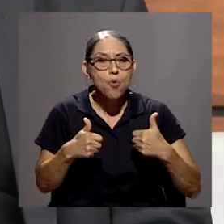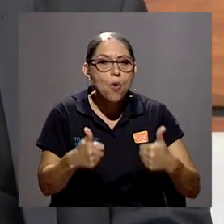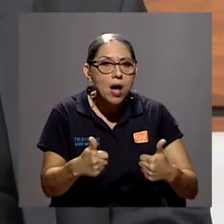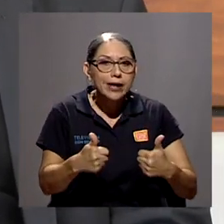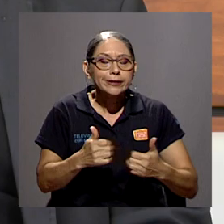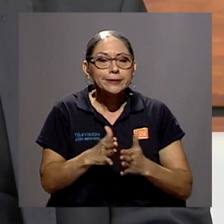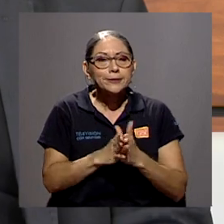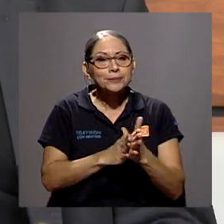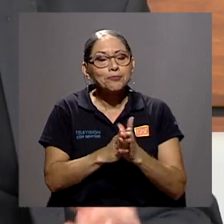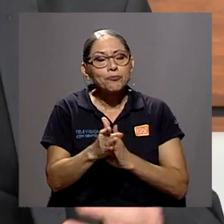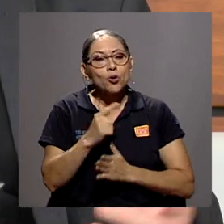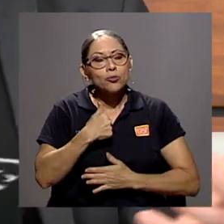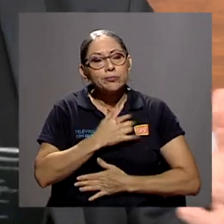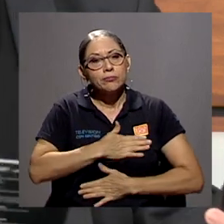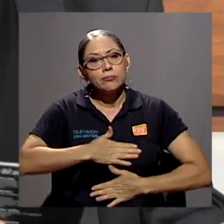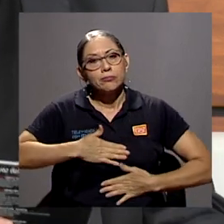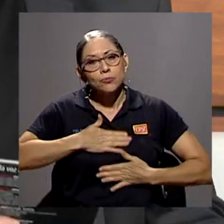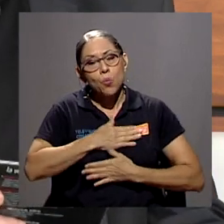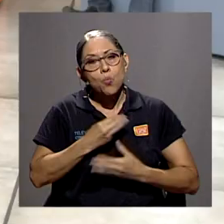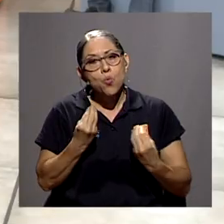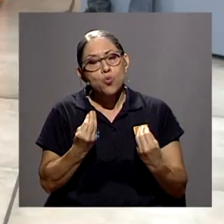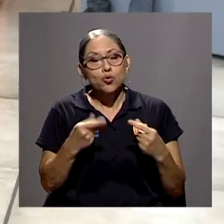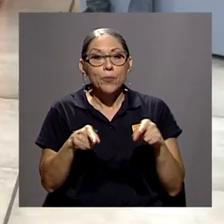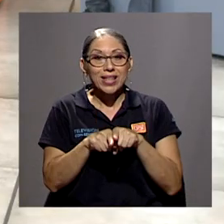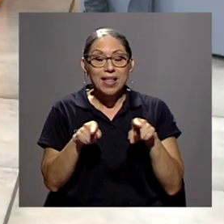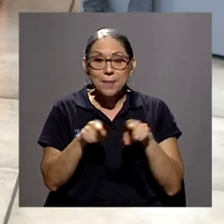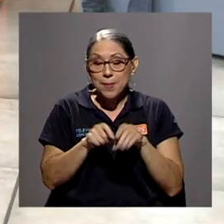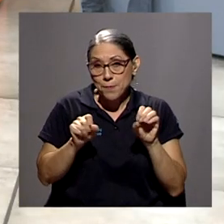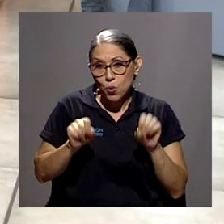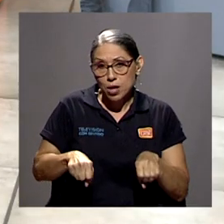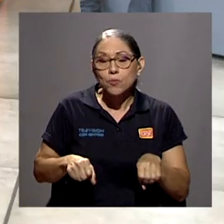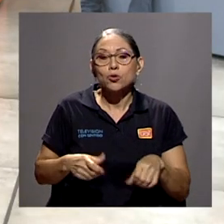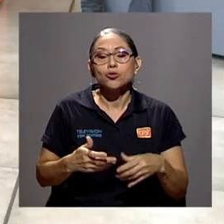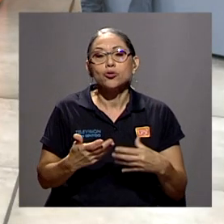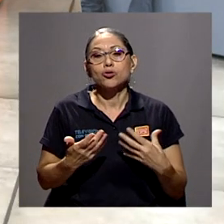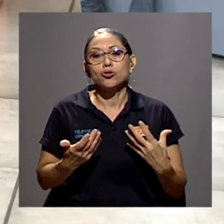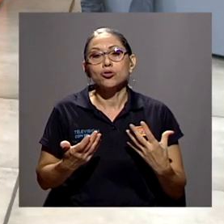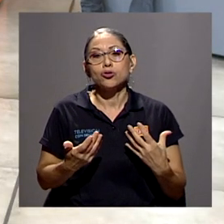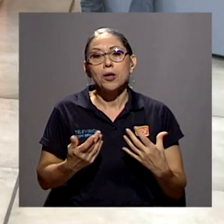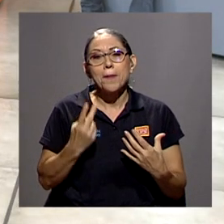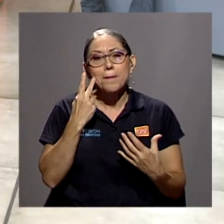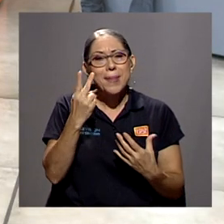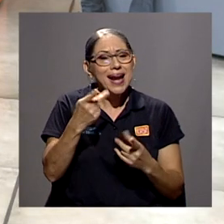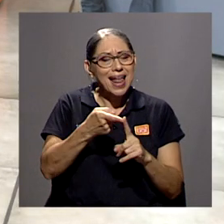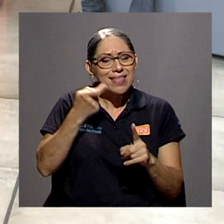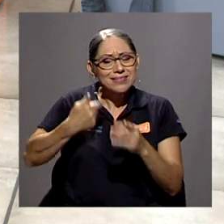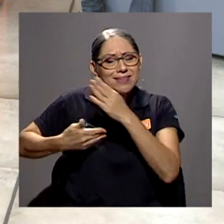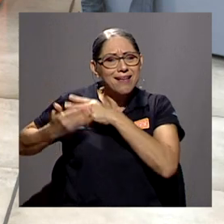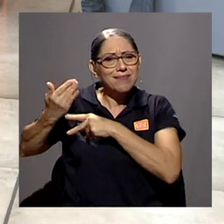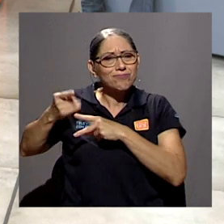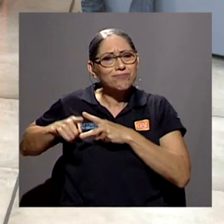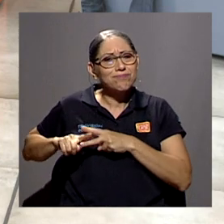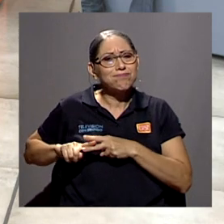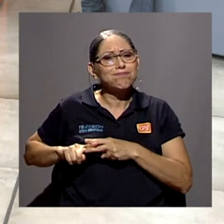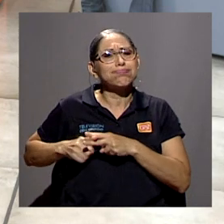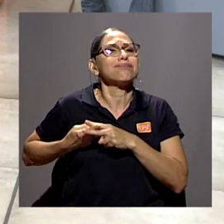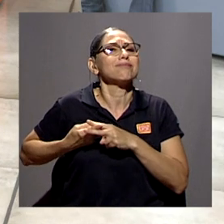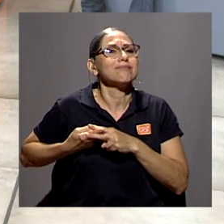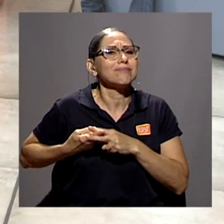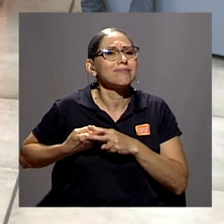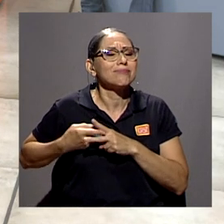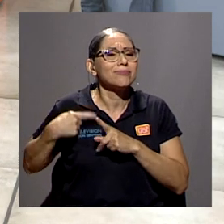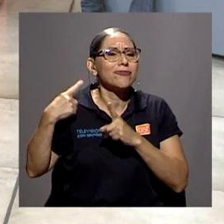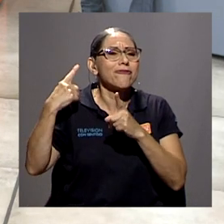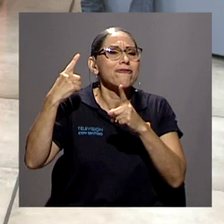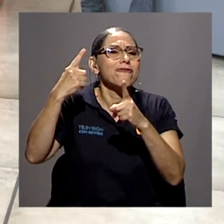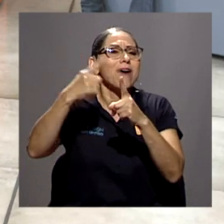yo la he disfrutado mucho porque podemos pudimos también pudimos también verla nacer desde el inicio desde la primera nota hasta